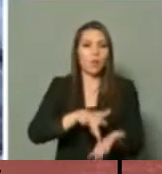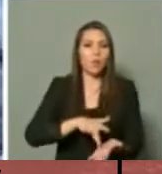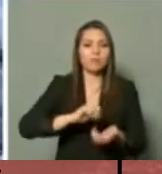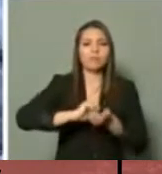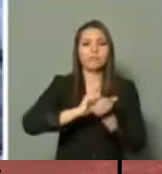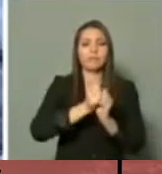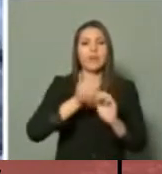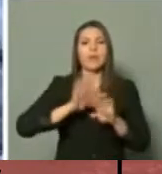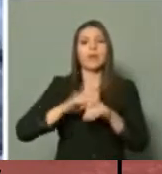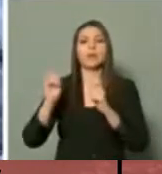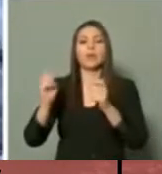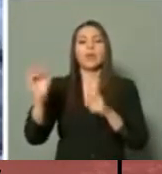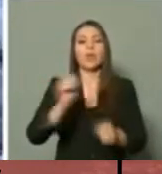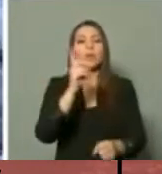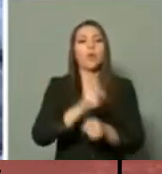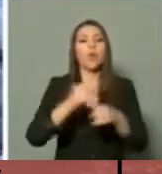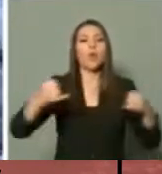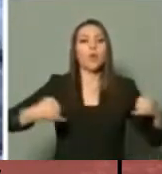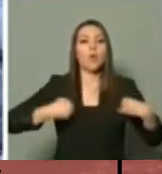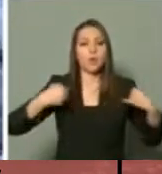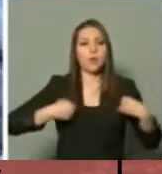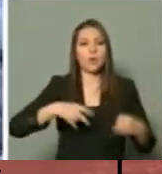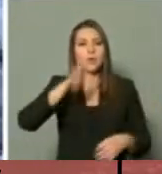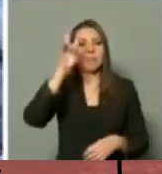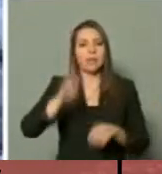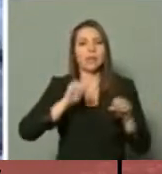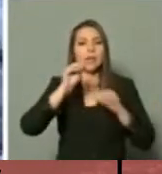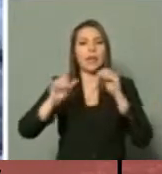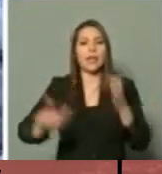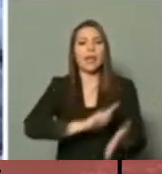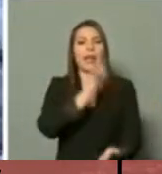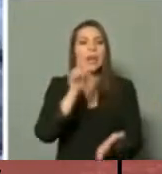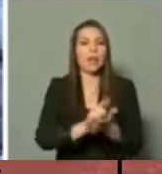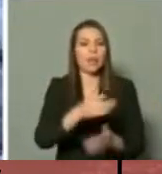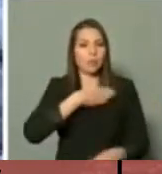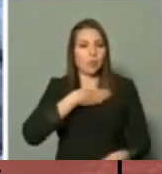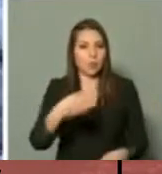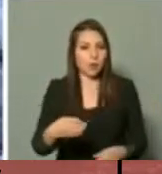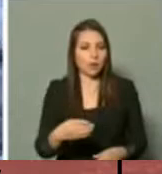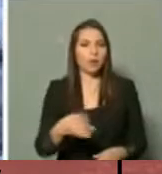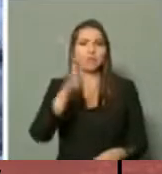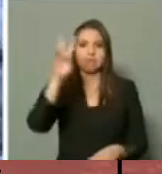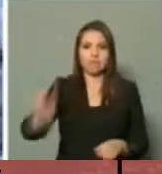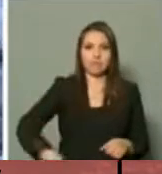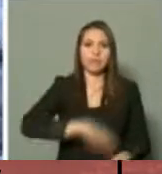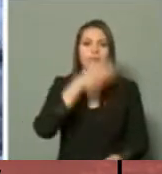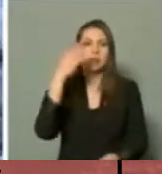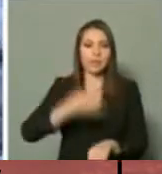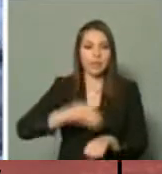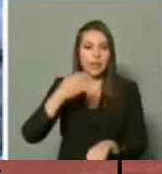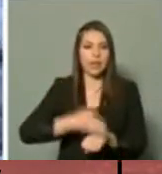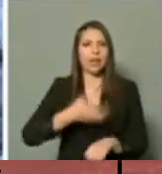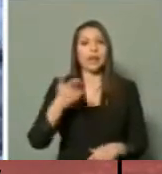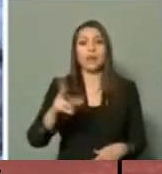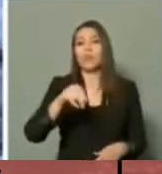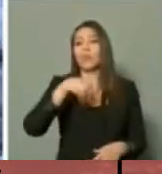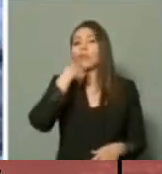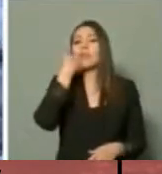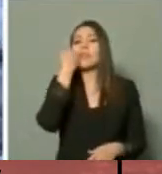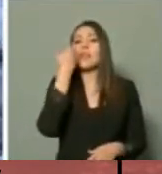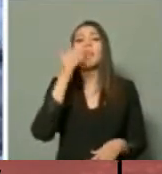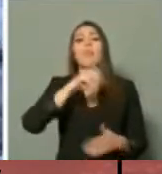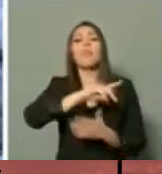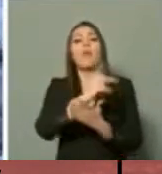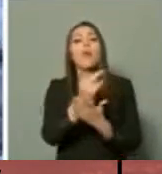generen oportunidades para los jóvenes, que realmente haya leyes efectivas, que realmente se sancione, pero sobre todo no vamos a dar